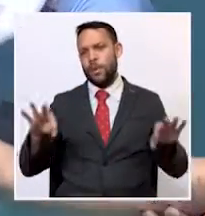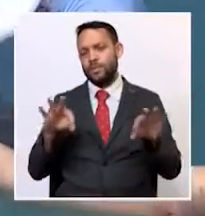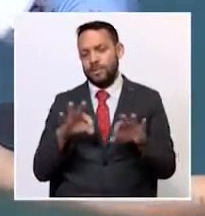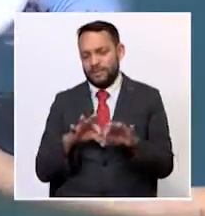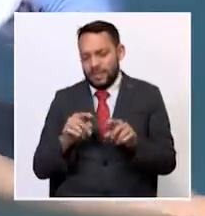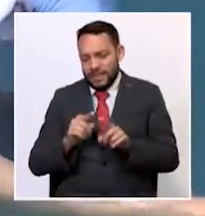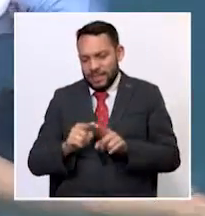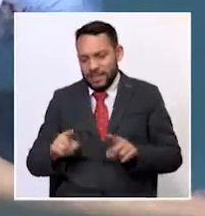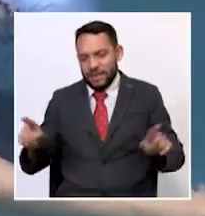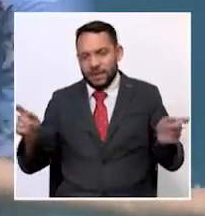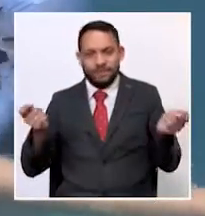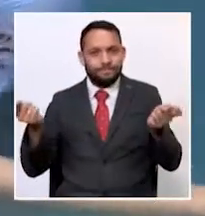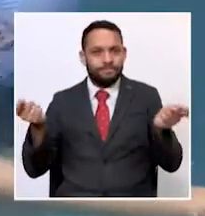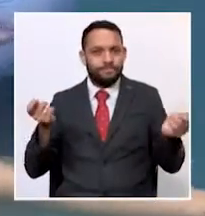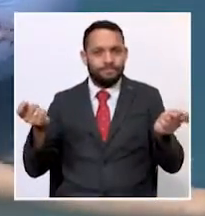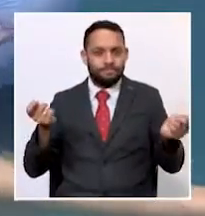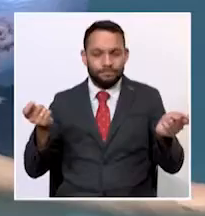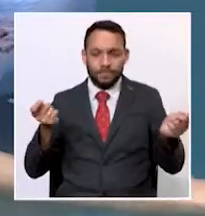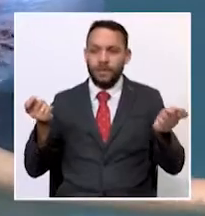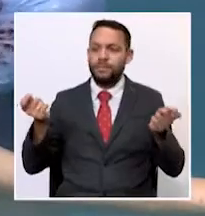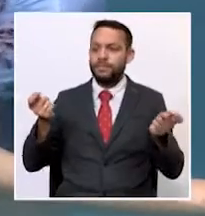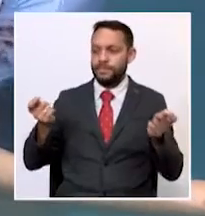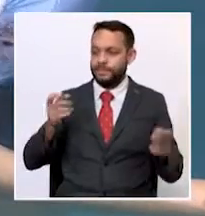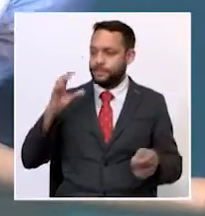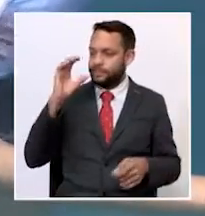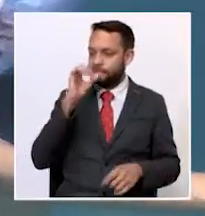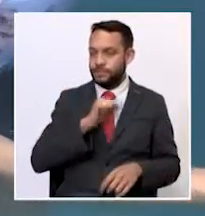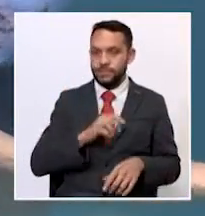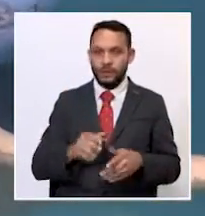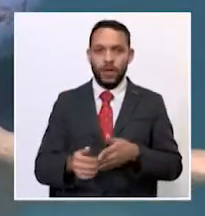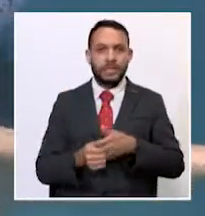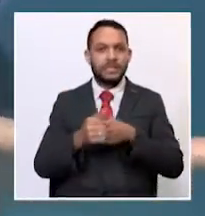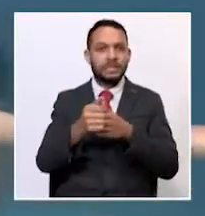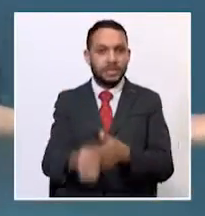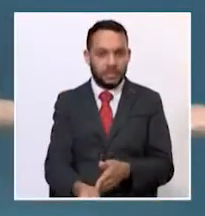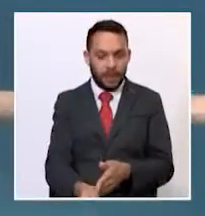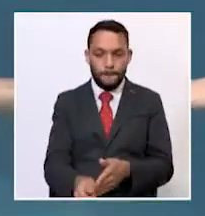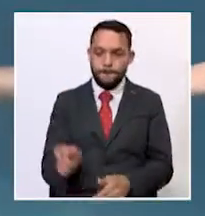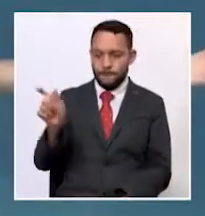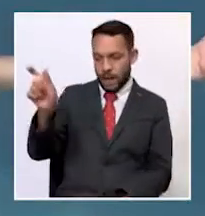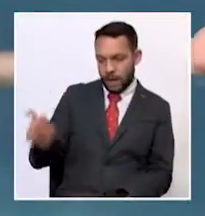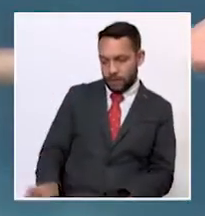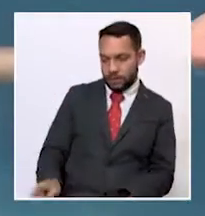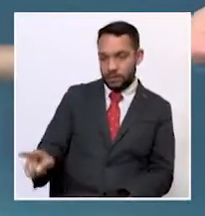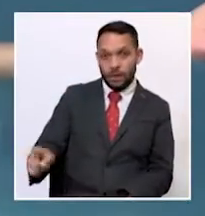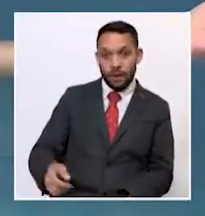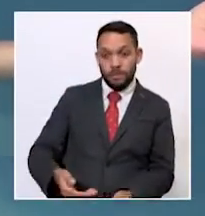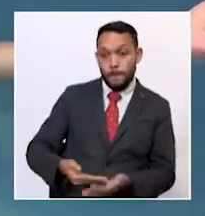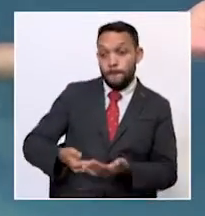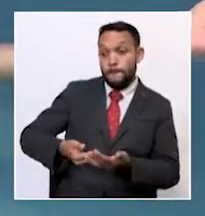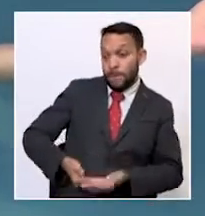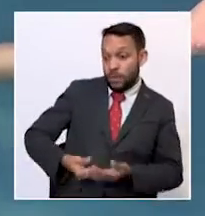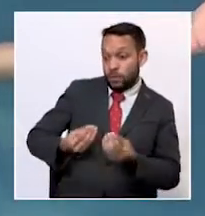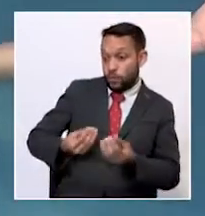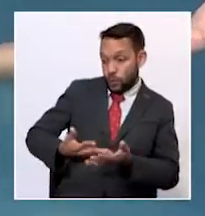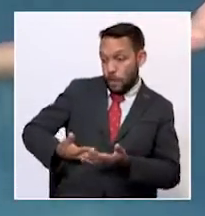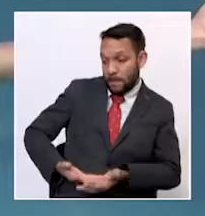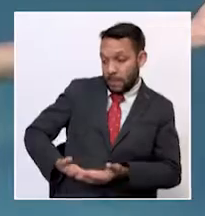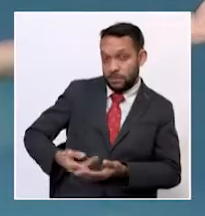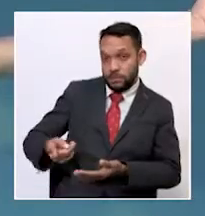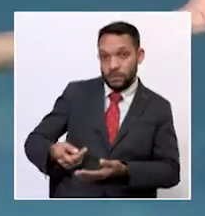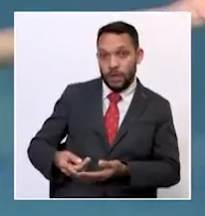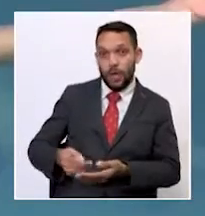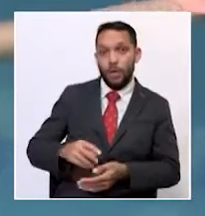lo que nos permite precisamente lo que vemos con la doctora, manejar un cuerpo que puede ser muchísimo más pesado, puede pesar el doble que la